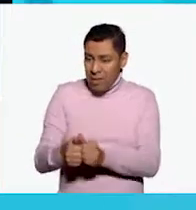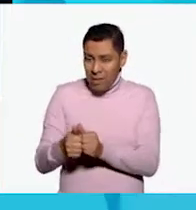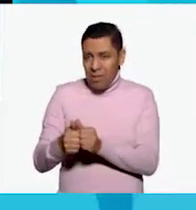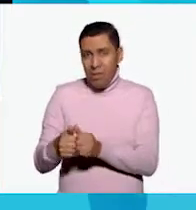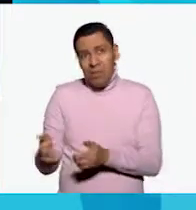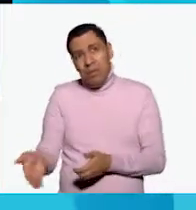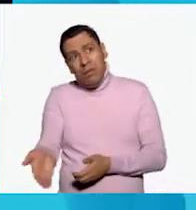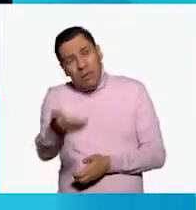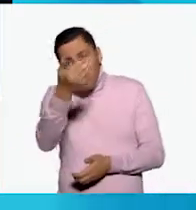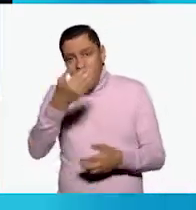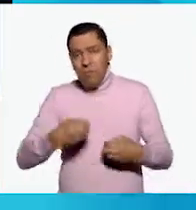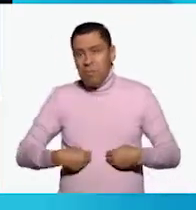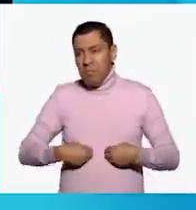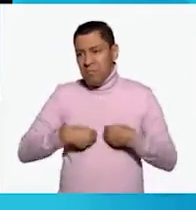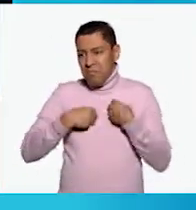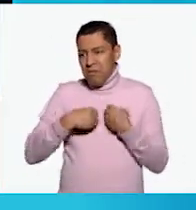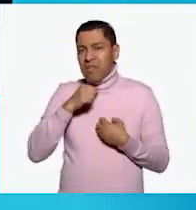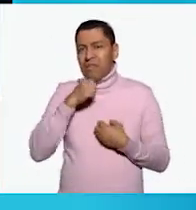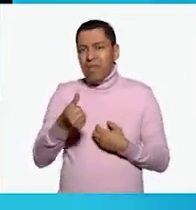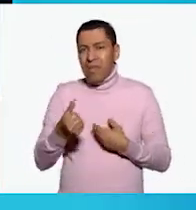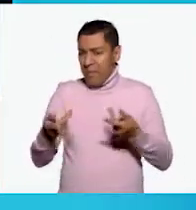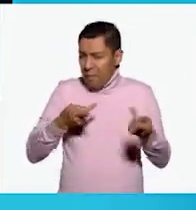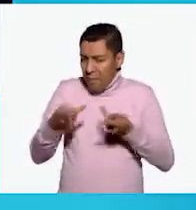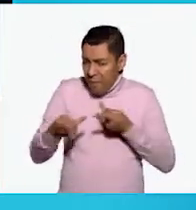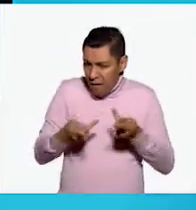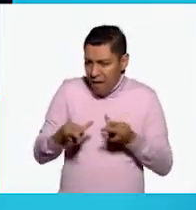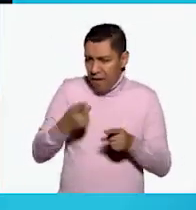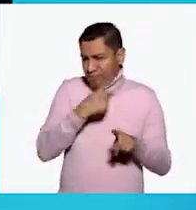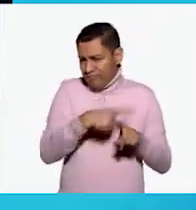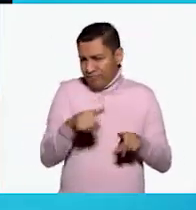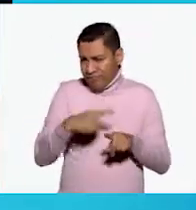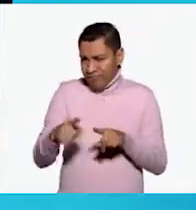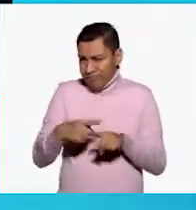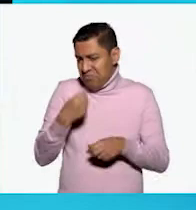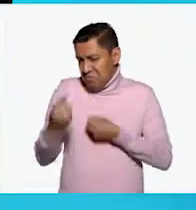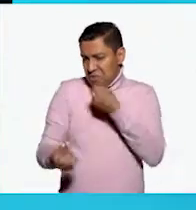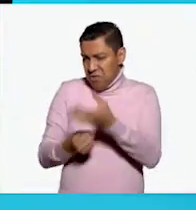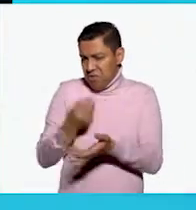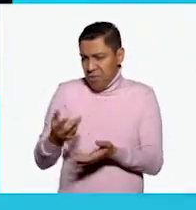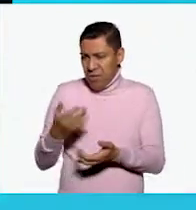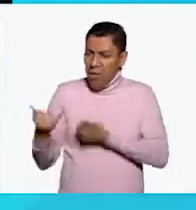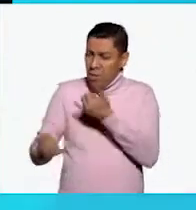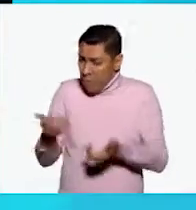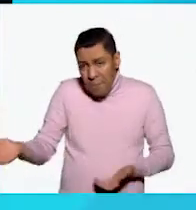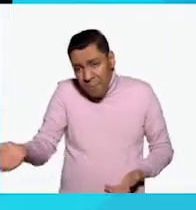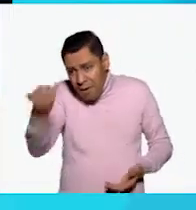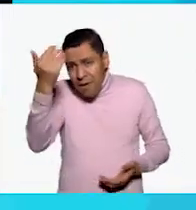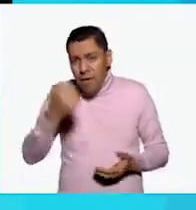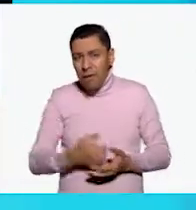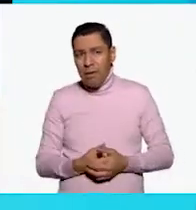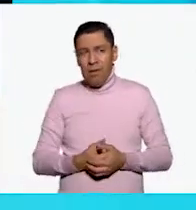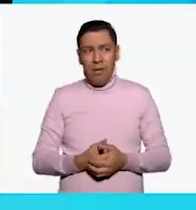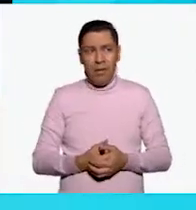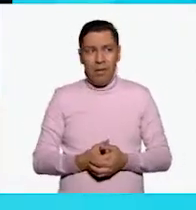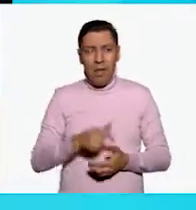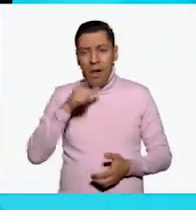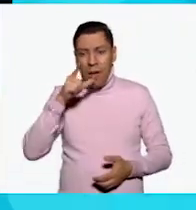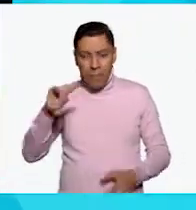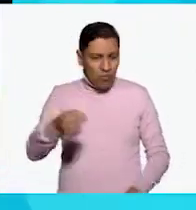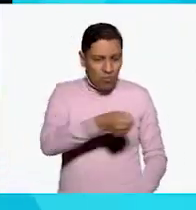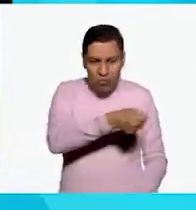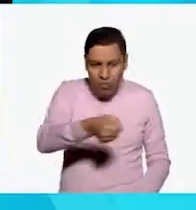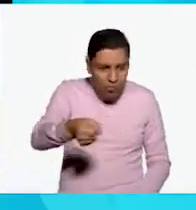la experiencia y todo lo que preparamos para ti. Es muy emocionante jugar con tu lámpara y buscar objetos